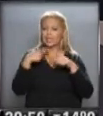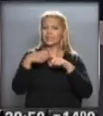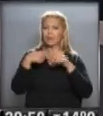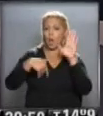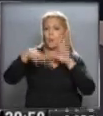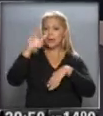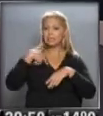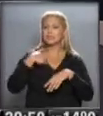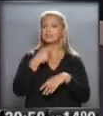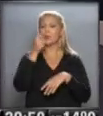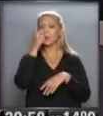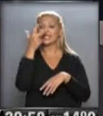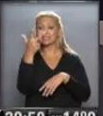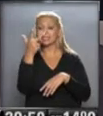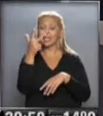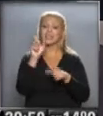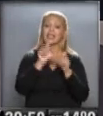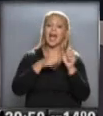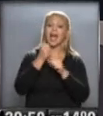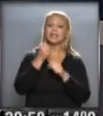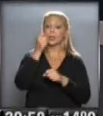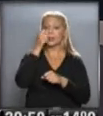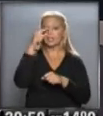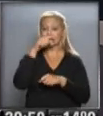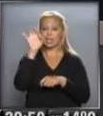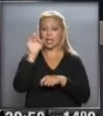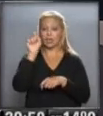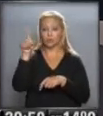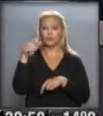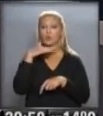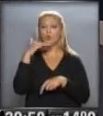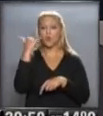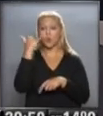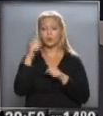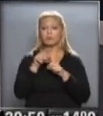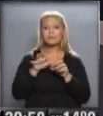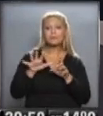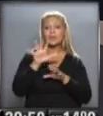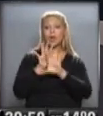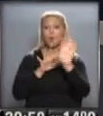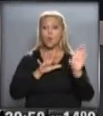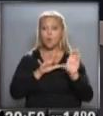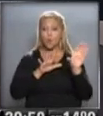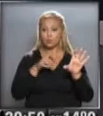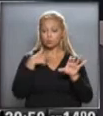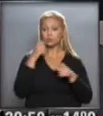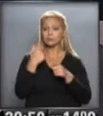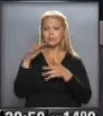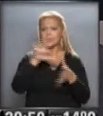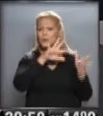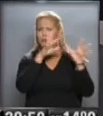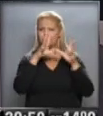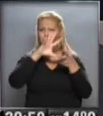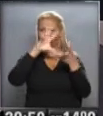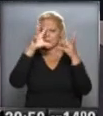máximas que rondarán los 23 hasta los 27 grados en la provincia de Jujuy. En la región de Cuyo, aumentos temporarios de nubosidad,